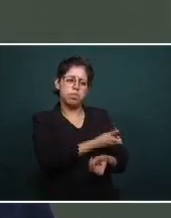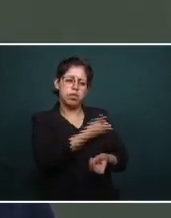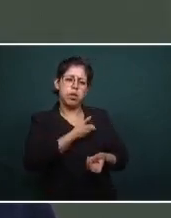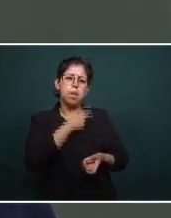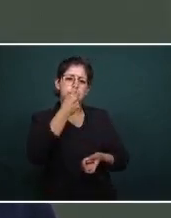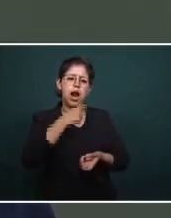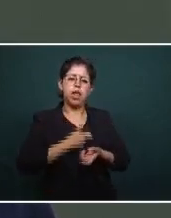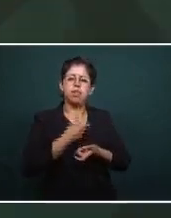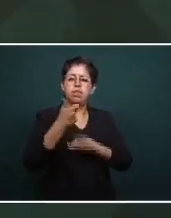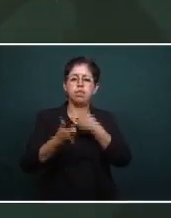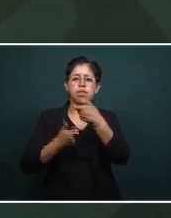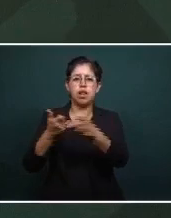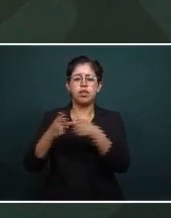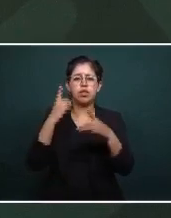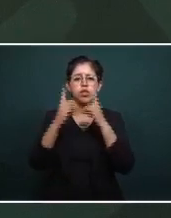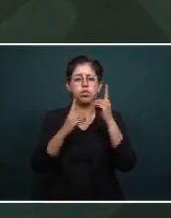financiamiento,